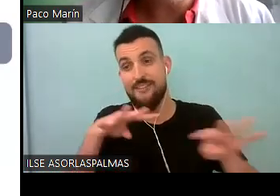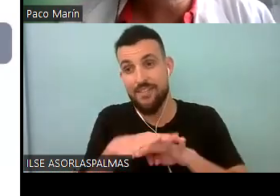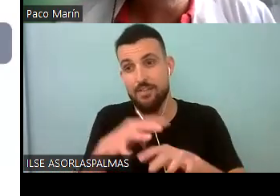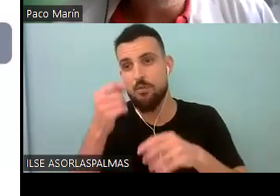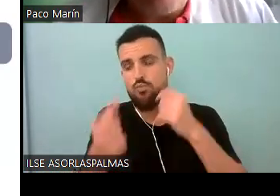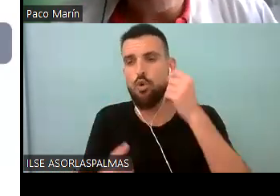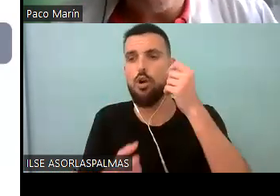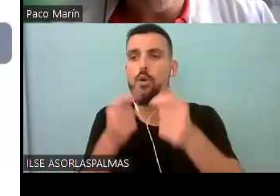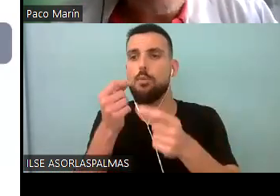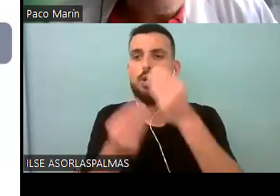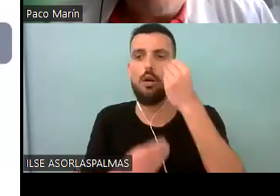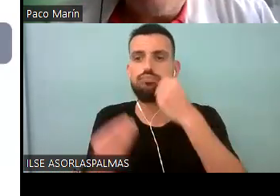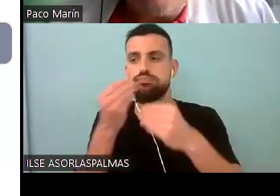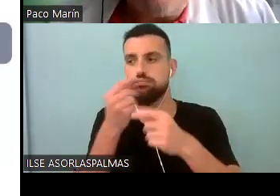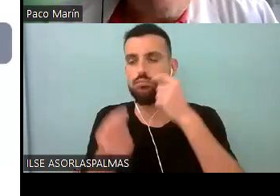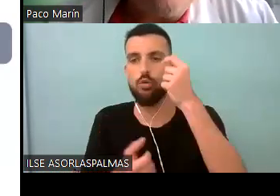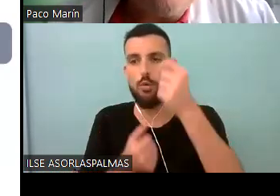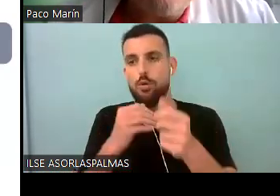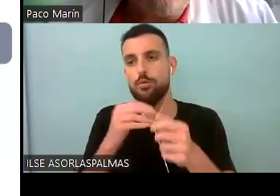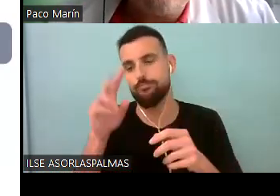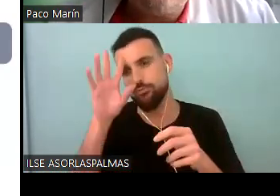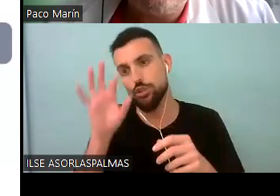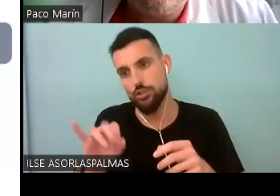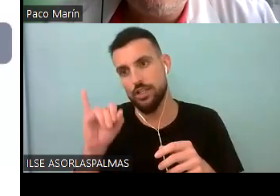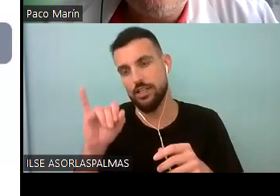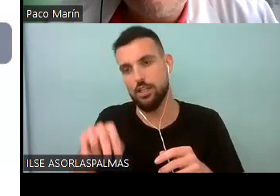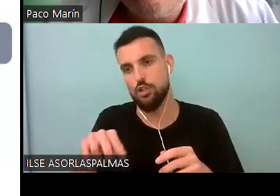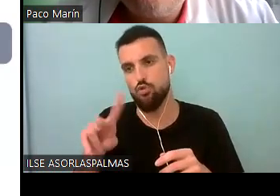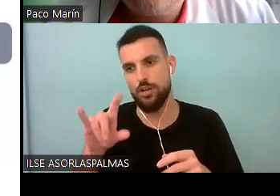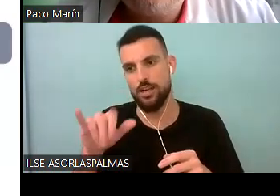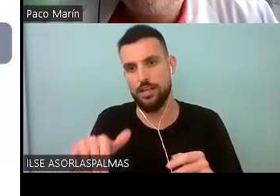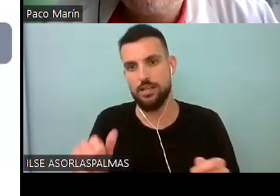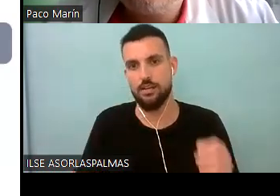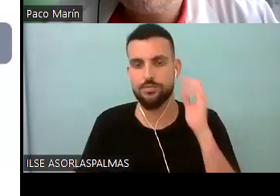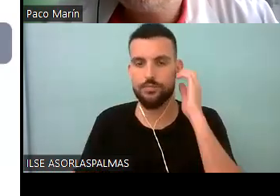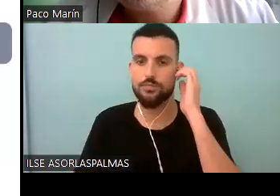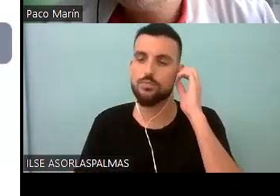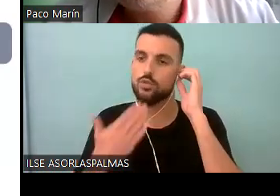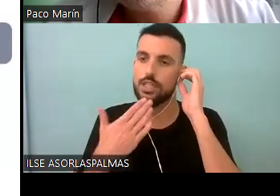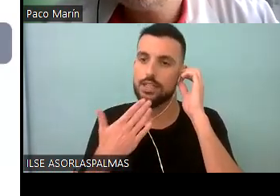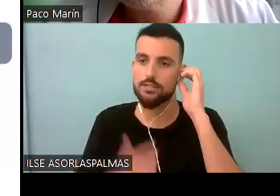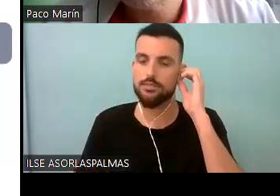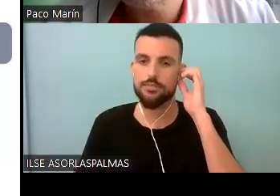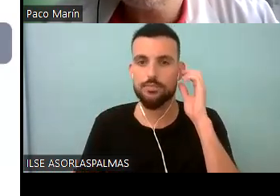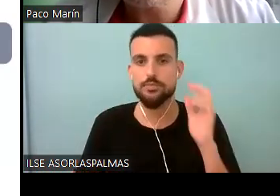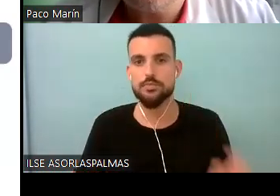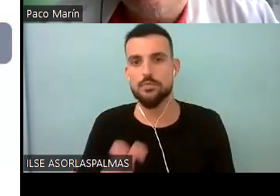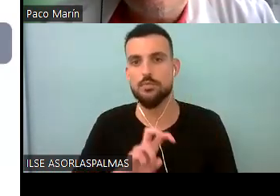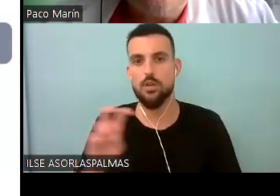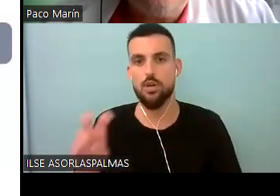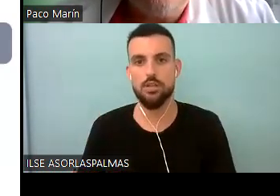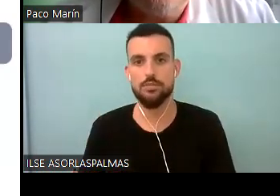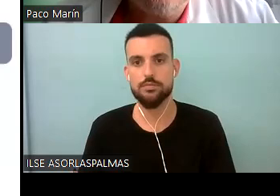manera progresiva. Yo creo que es la inulina probablemente. Muchas gracias, doctor. Y tenemos otra pregunta